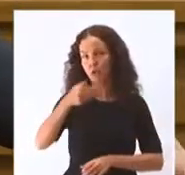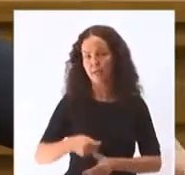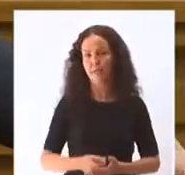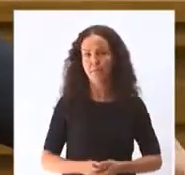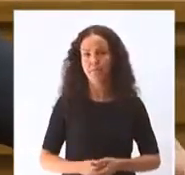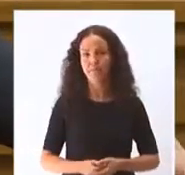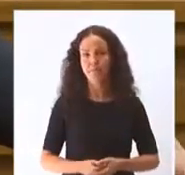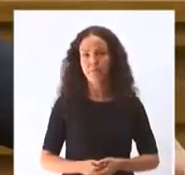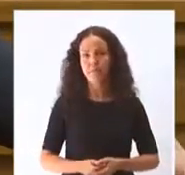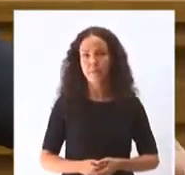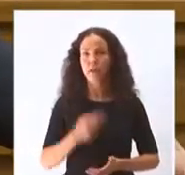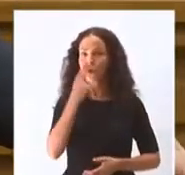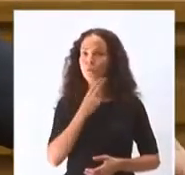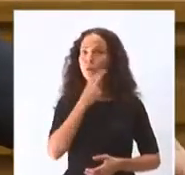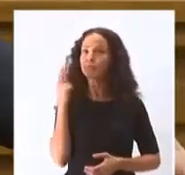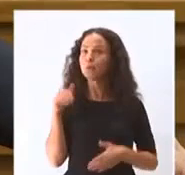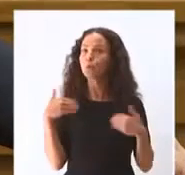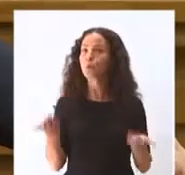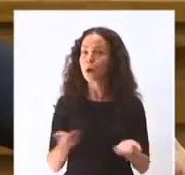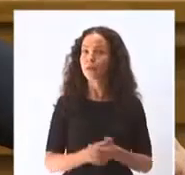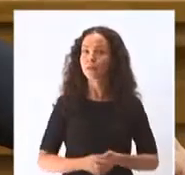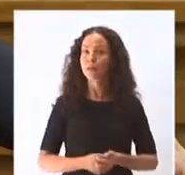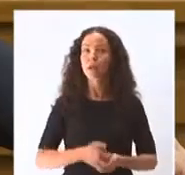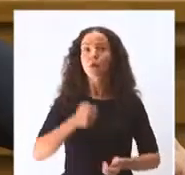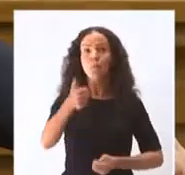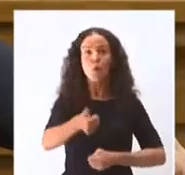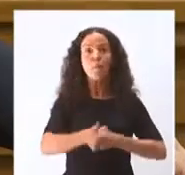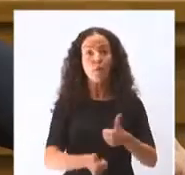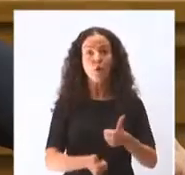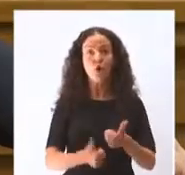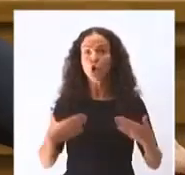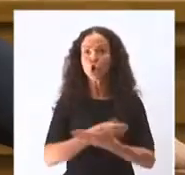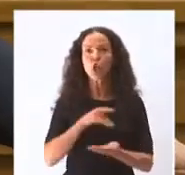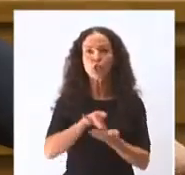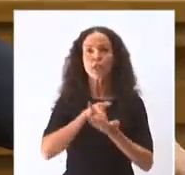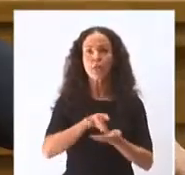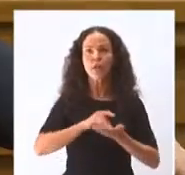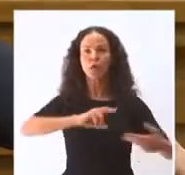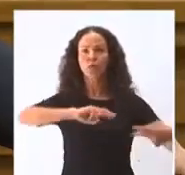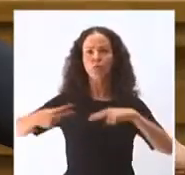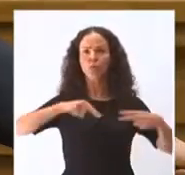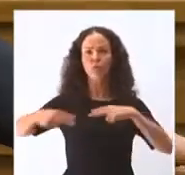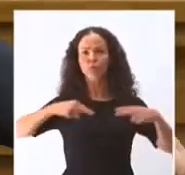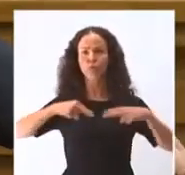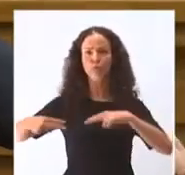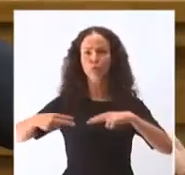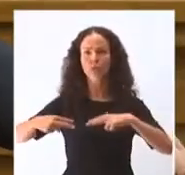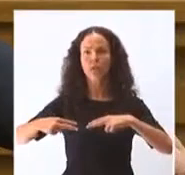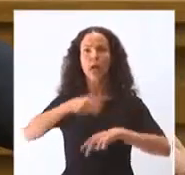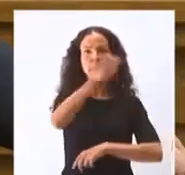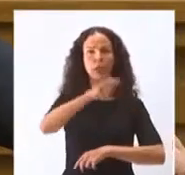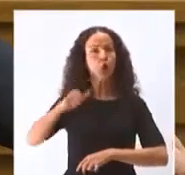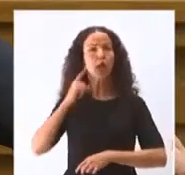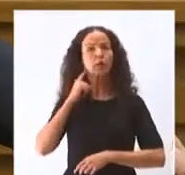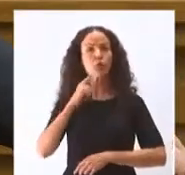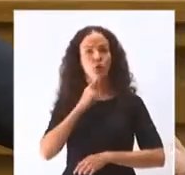nos comprometemos a tener progresivamente en todos los servicios la traducción simultánea para personas sordas